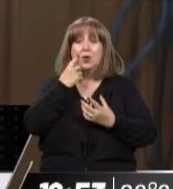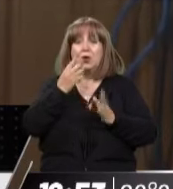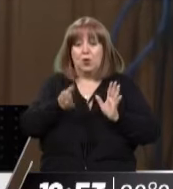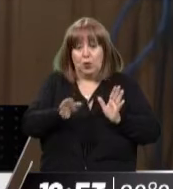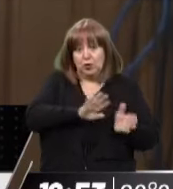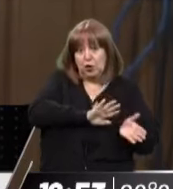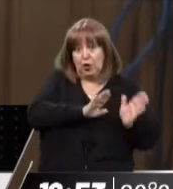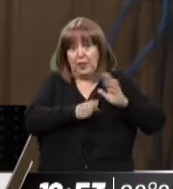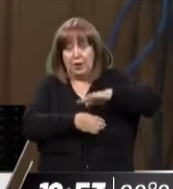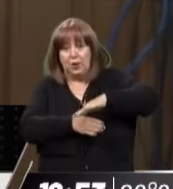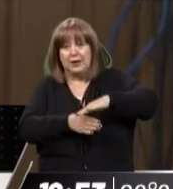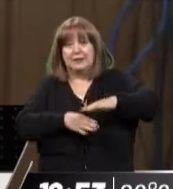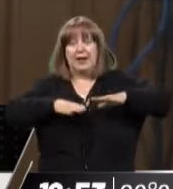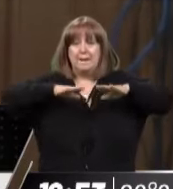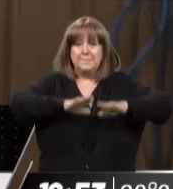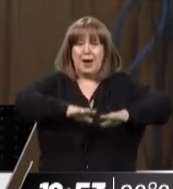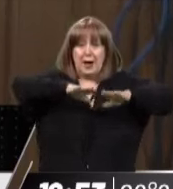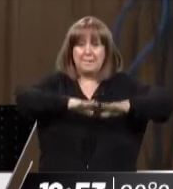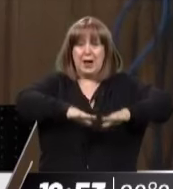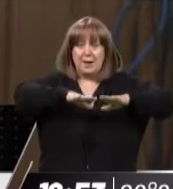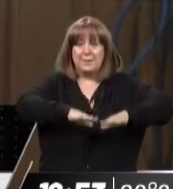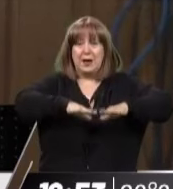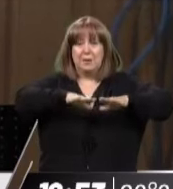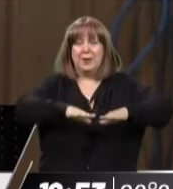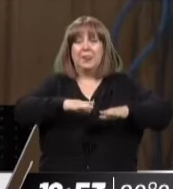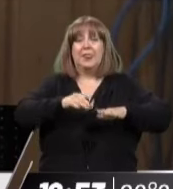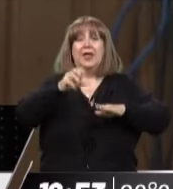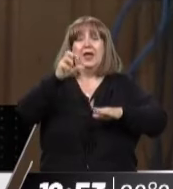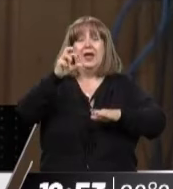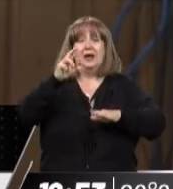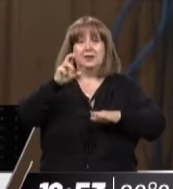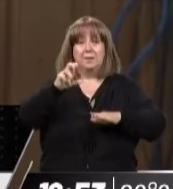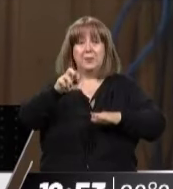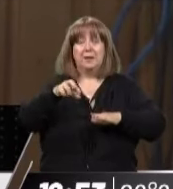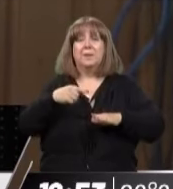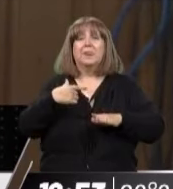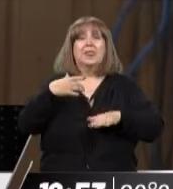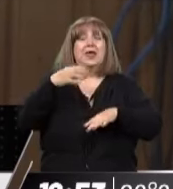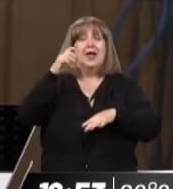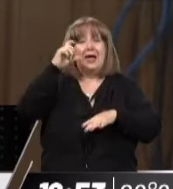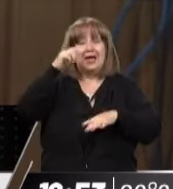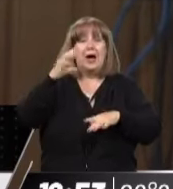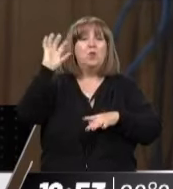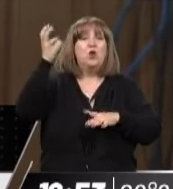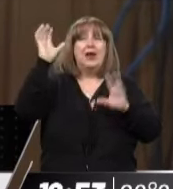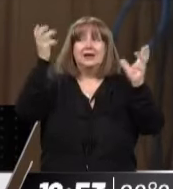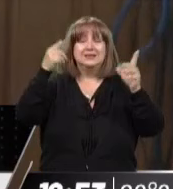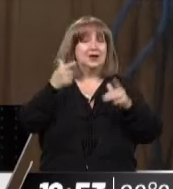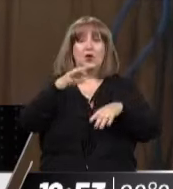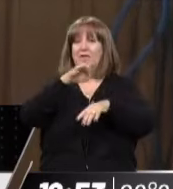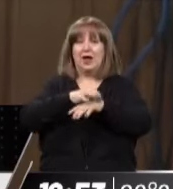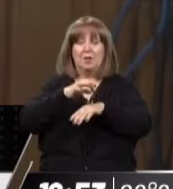es si no traía médico dijeron que era solamente un traslado es y lo que quería hacer